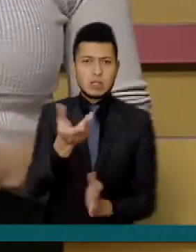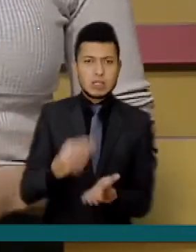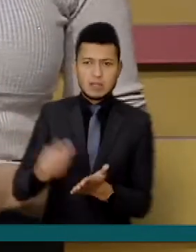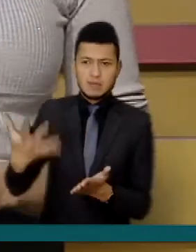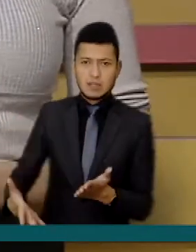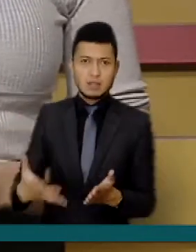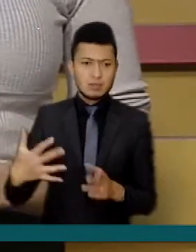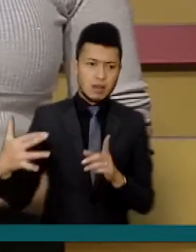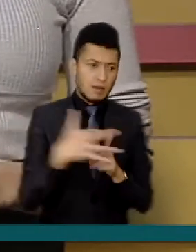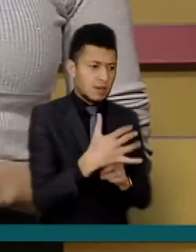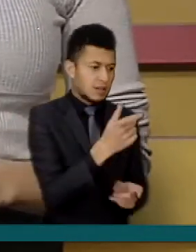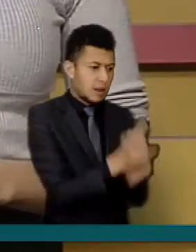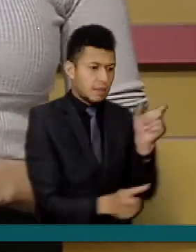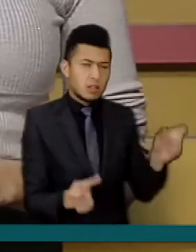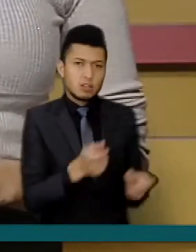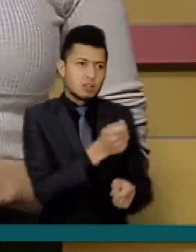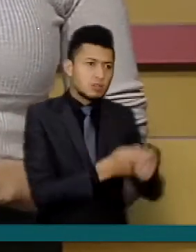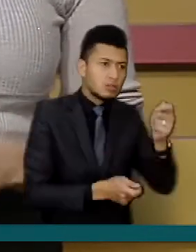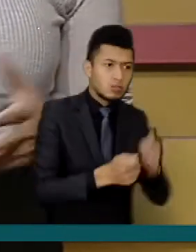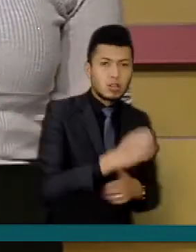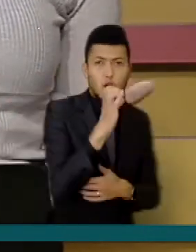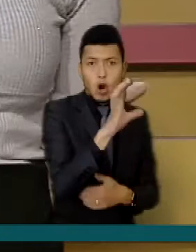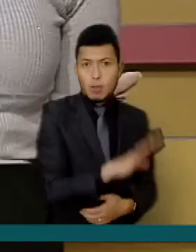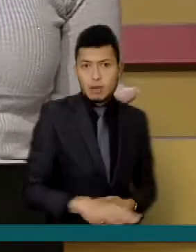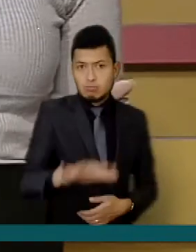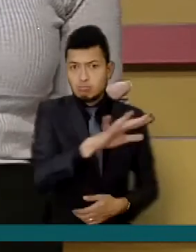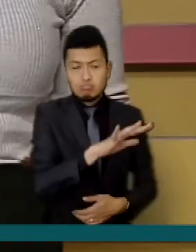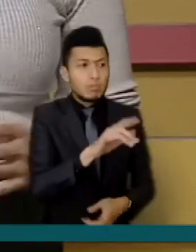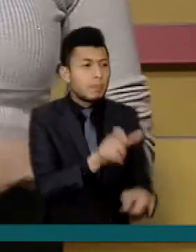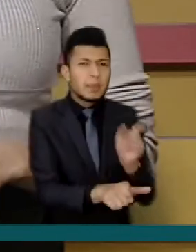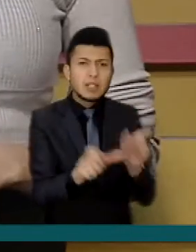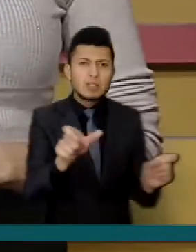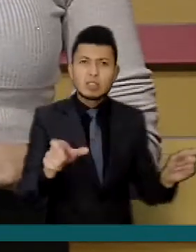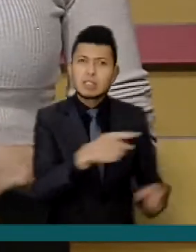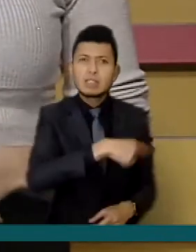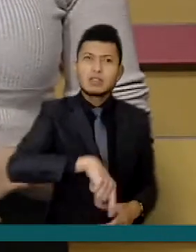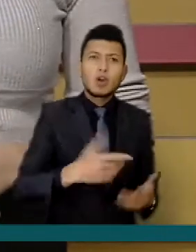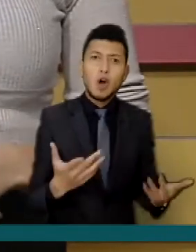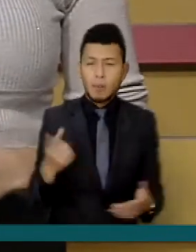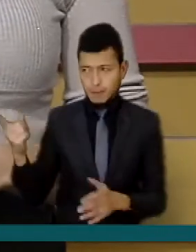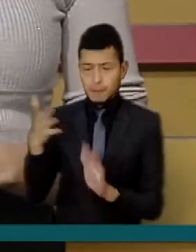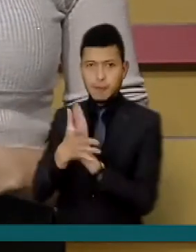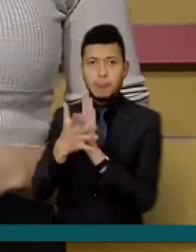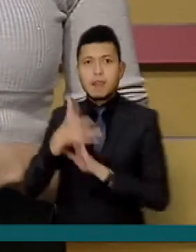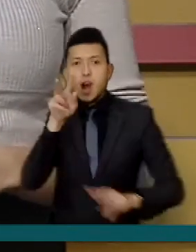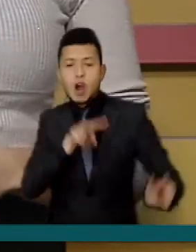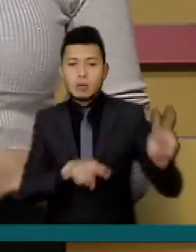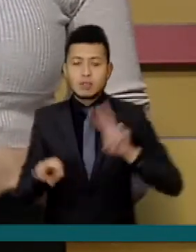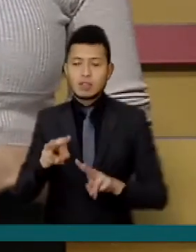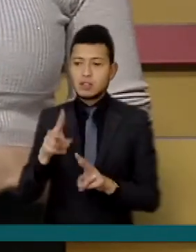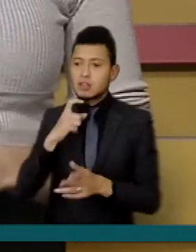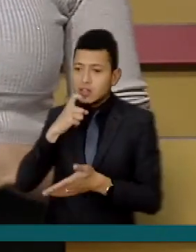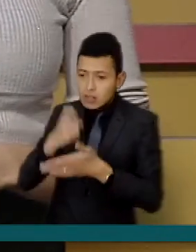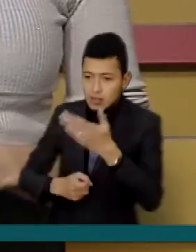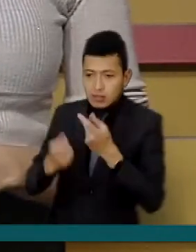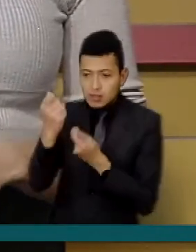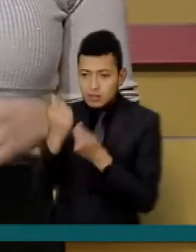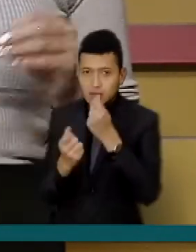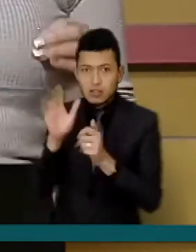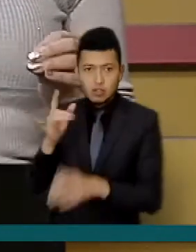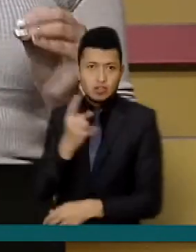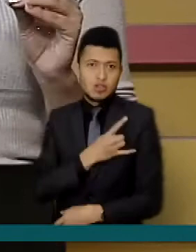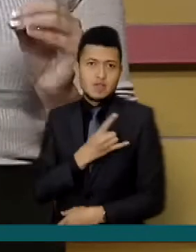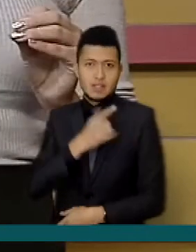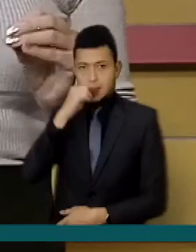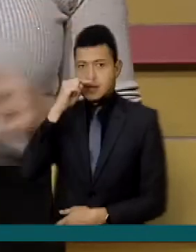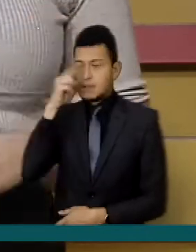cause tanto daño al poder adquisitivo de los colombianos y de las personas del común? Nos está acompañando en este momento el Observatorio Fiscal de la Universidad Javeriana y